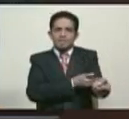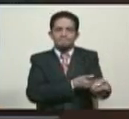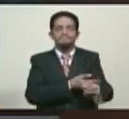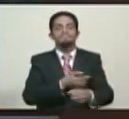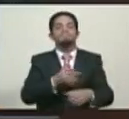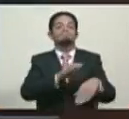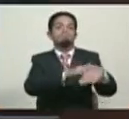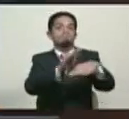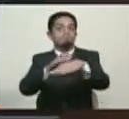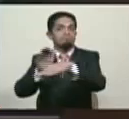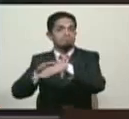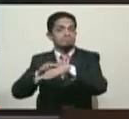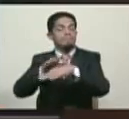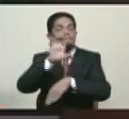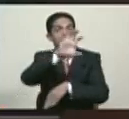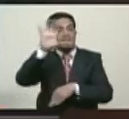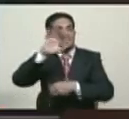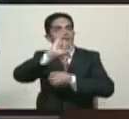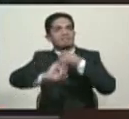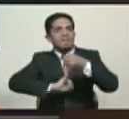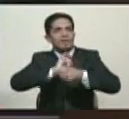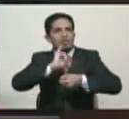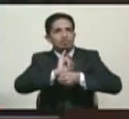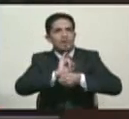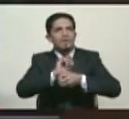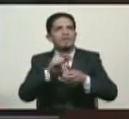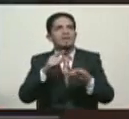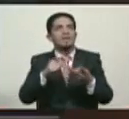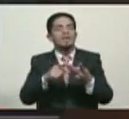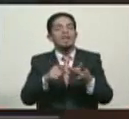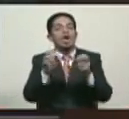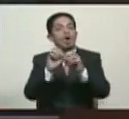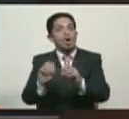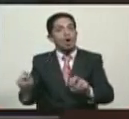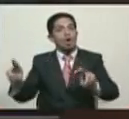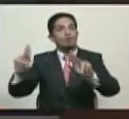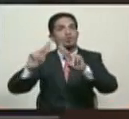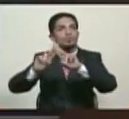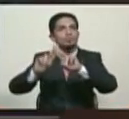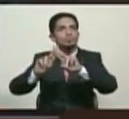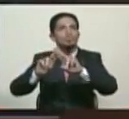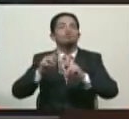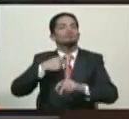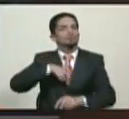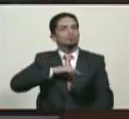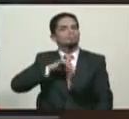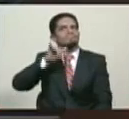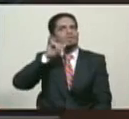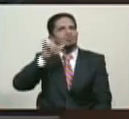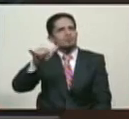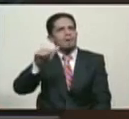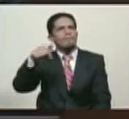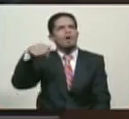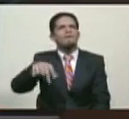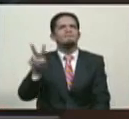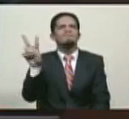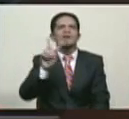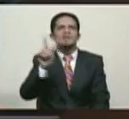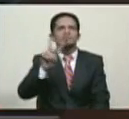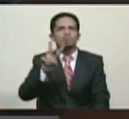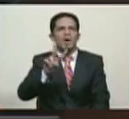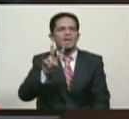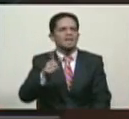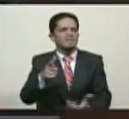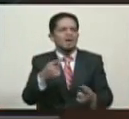la comunidad internacional y a la Organización de las Naciones Unidas y denunciamos que en Venezuela se está gestando